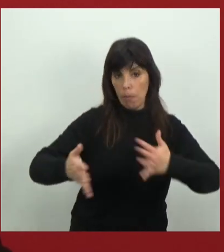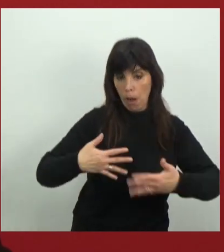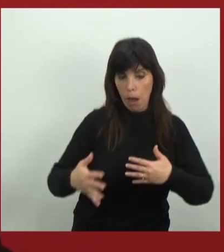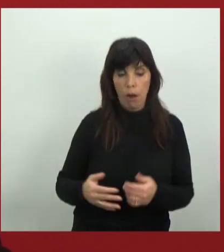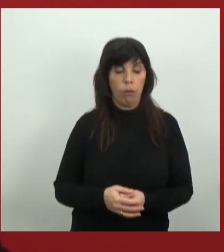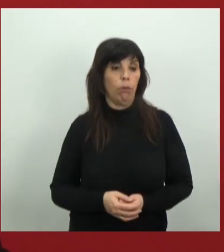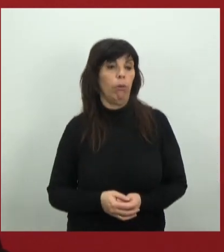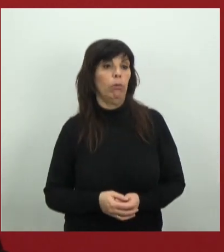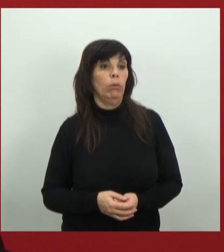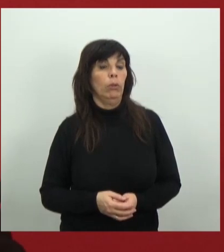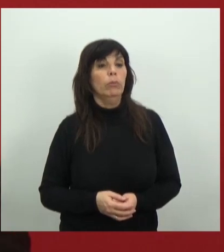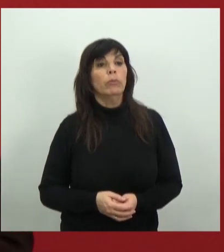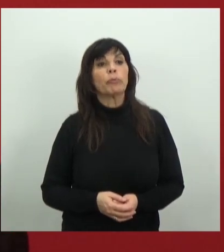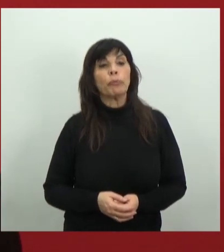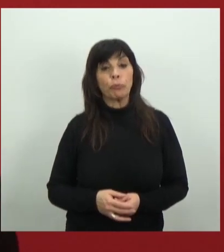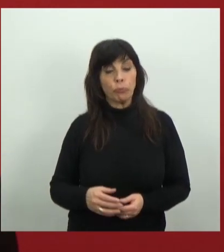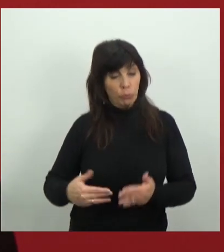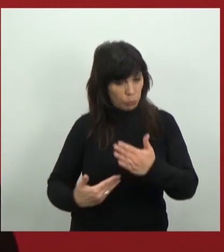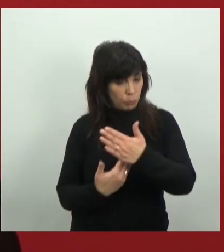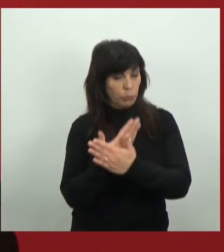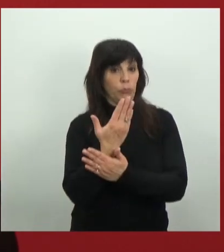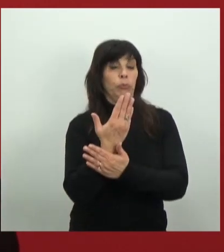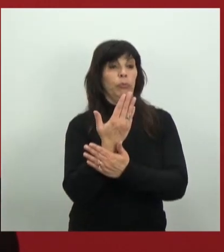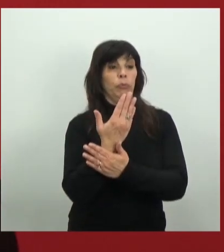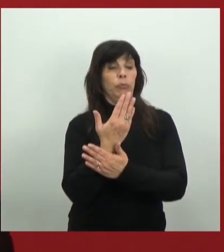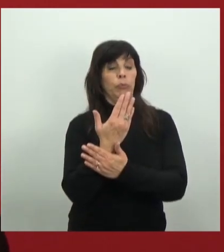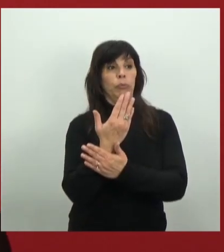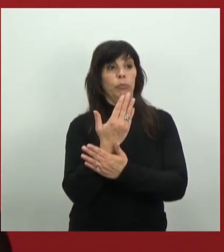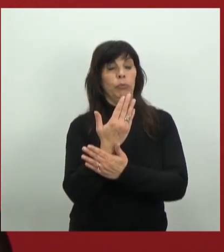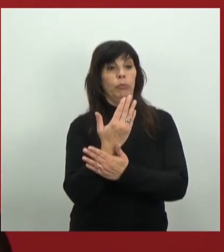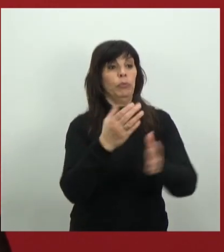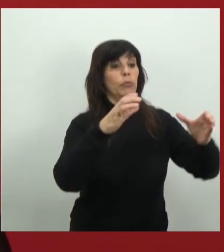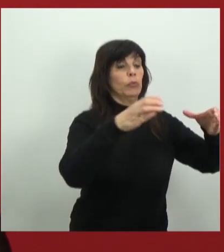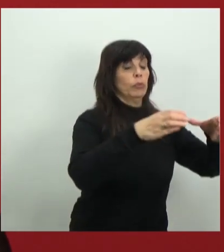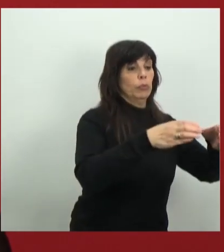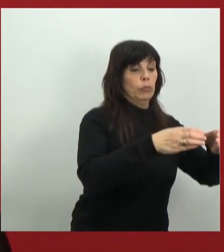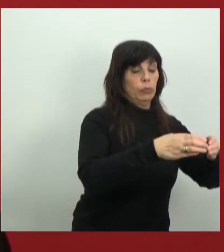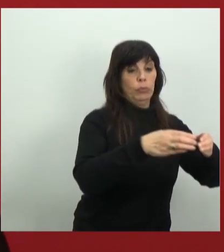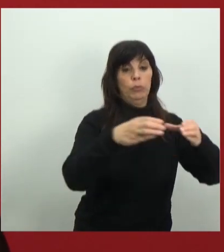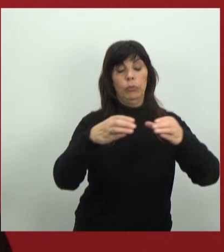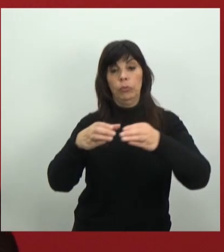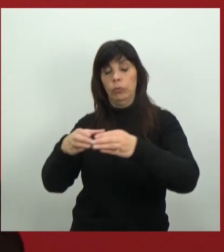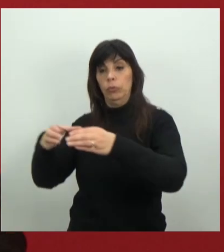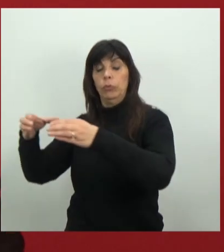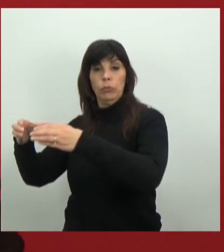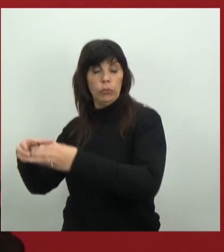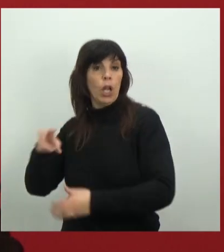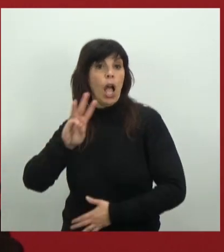La Casa del Alfarero, donde vamos a tener tres plenarias sobre demonología,